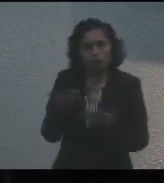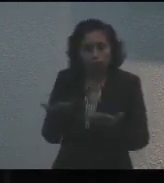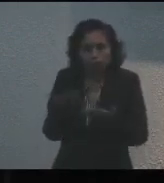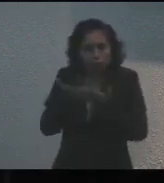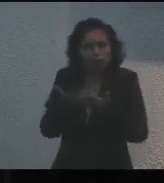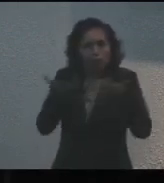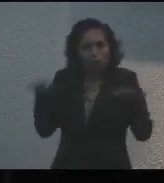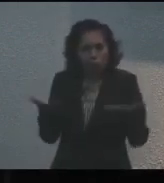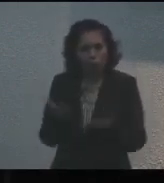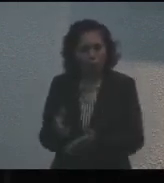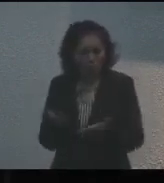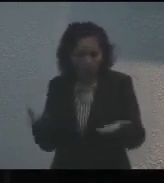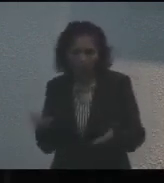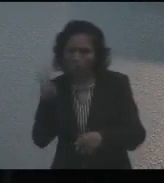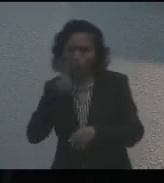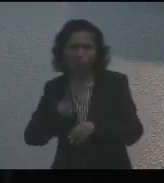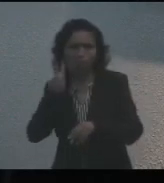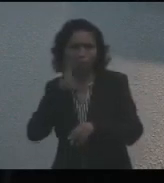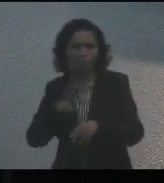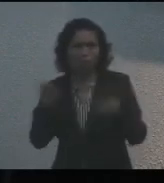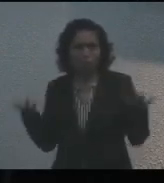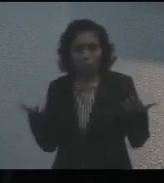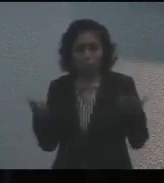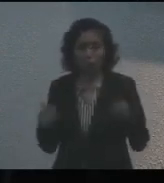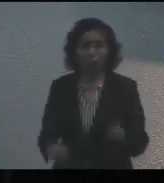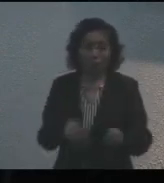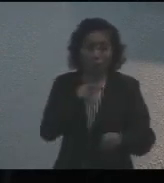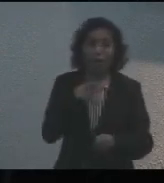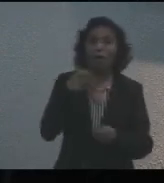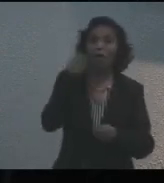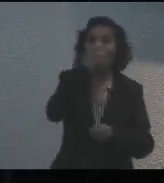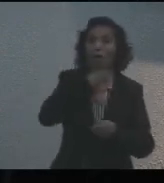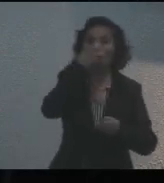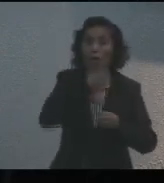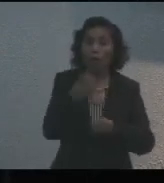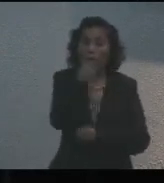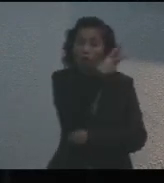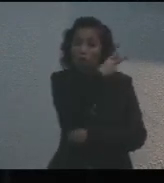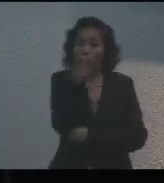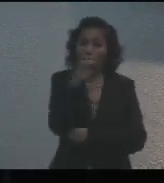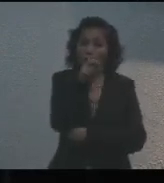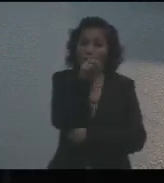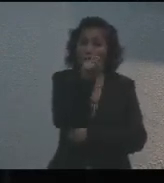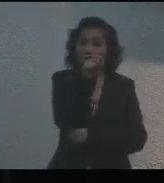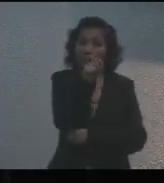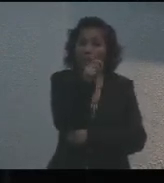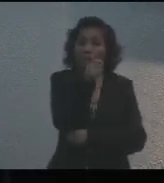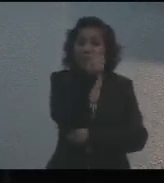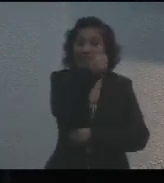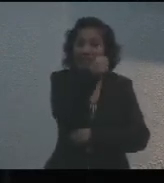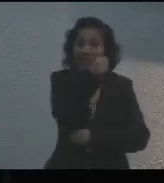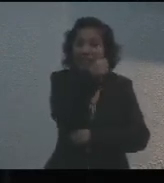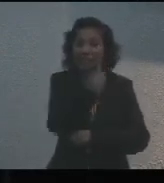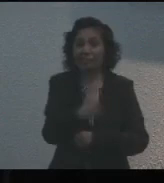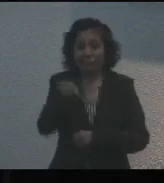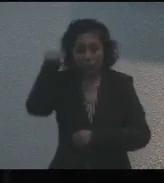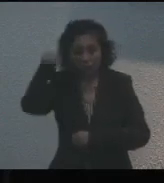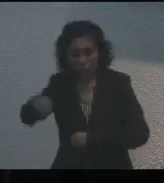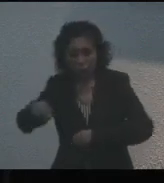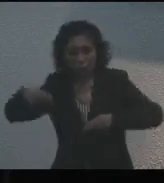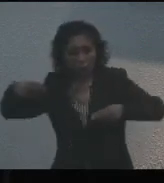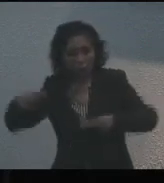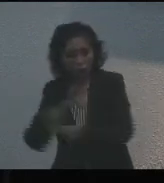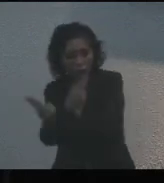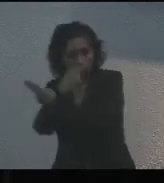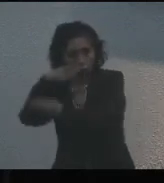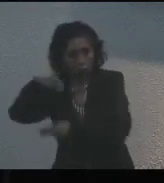actualmente con la integración en las filas de nuestra institución de 226 militares nacidos en esta tierra,